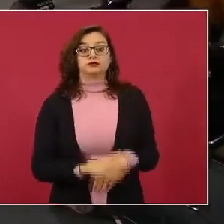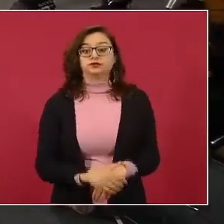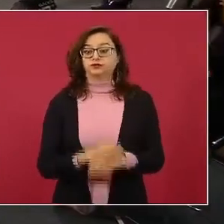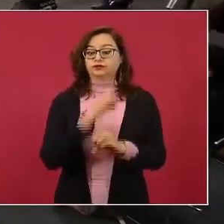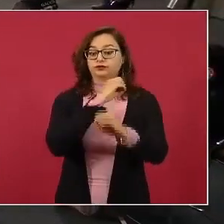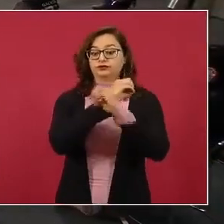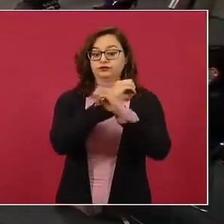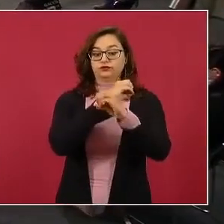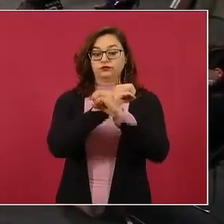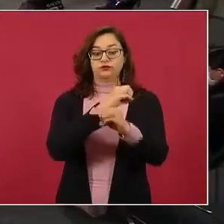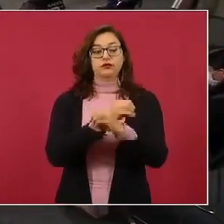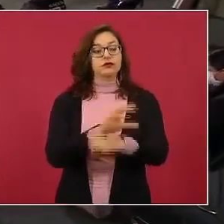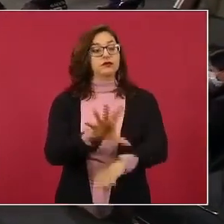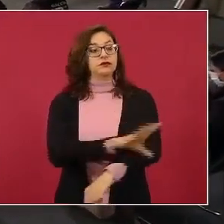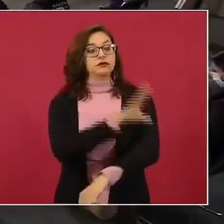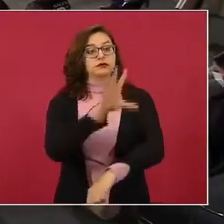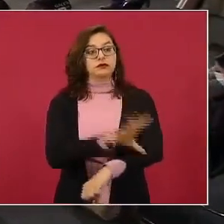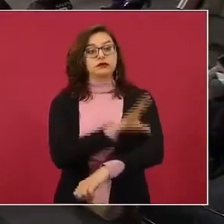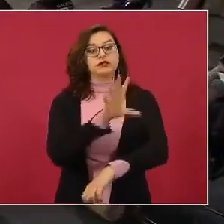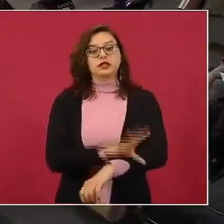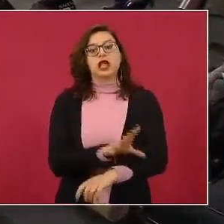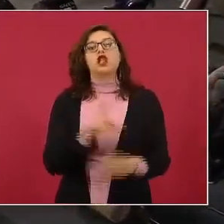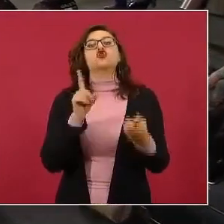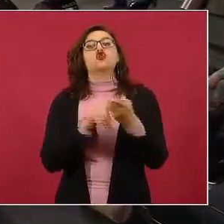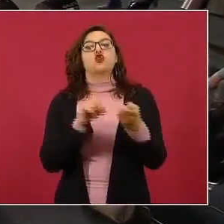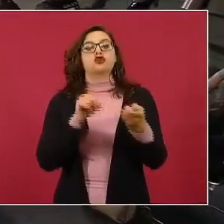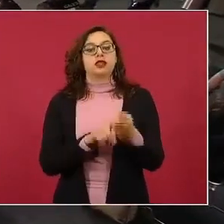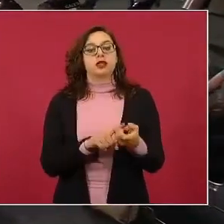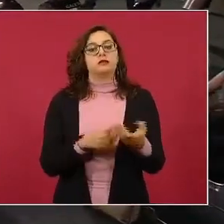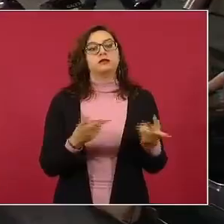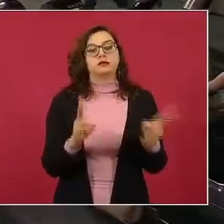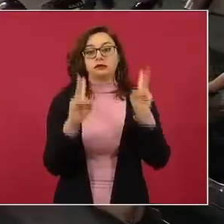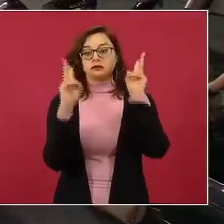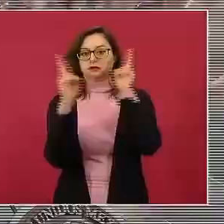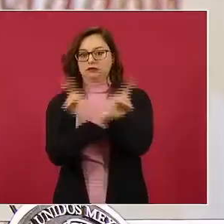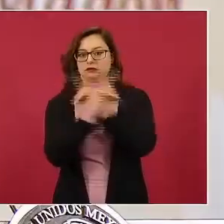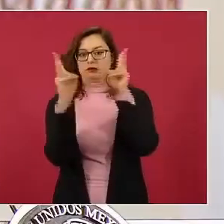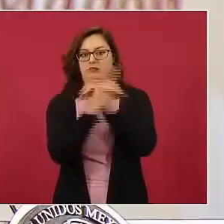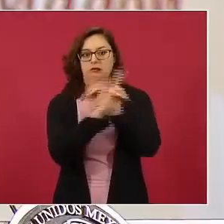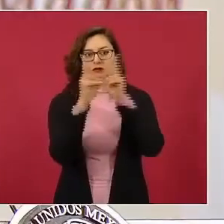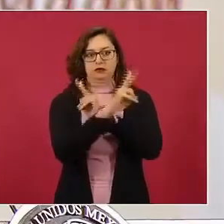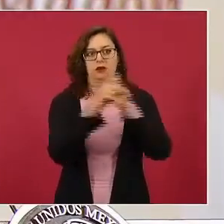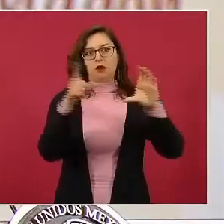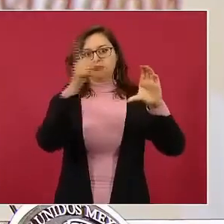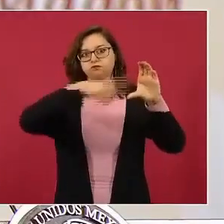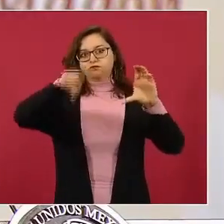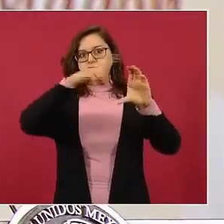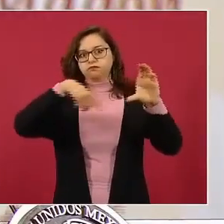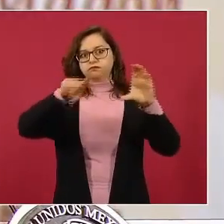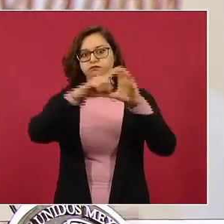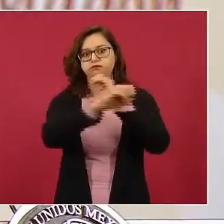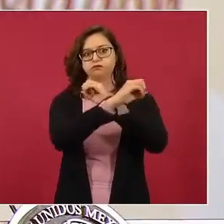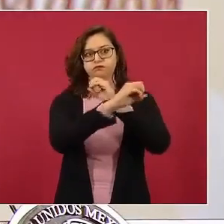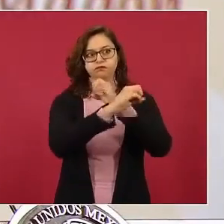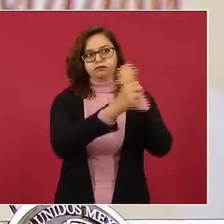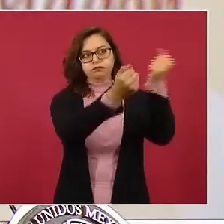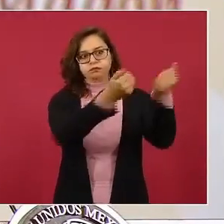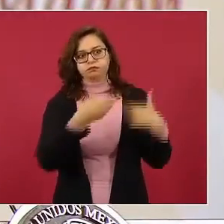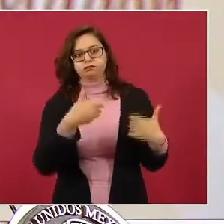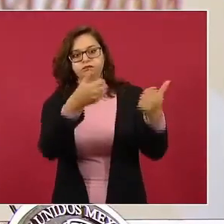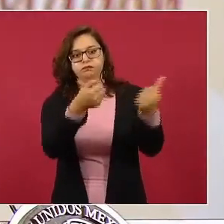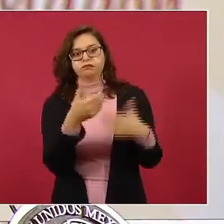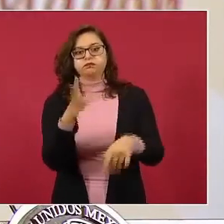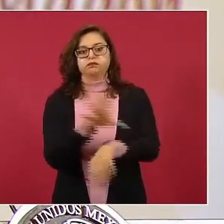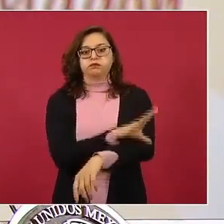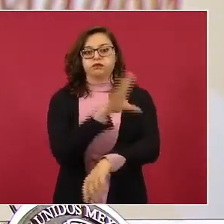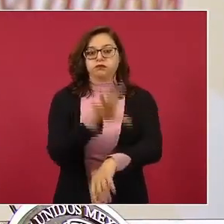parques eólicos. Los parques eólicos están concentrados por la autorización indiscriminada de la